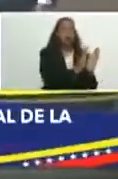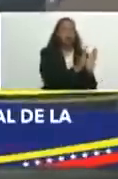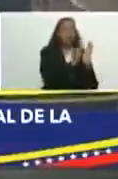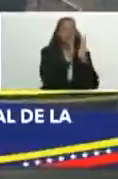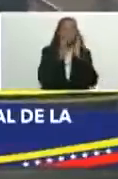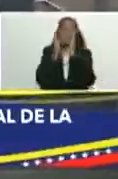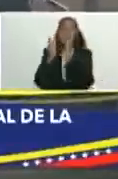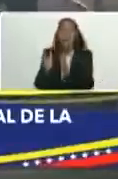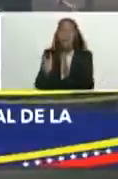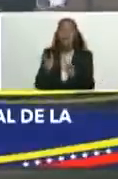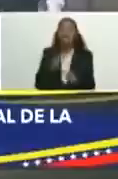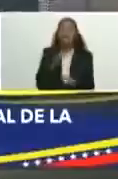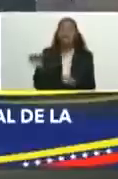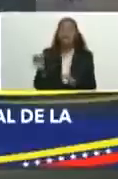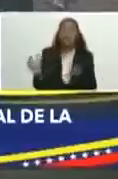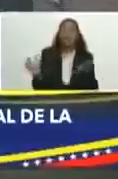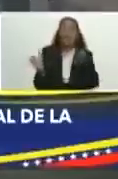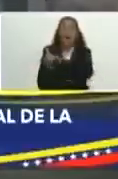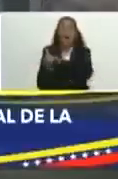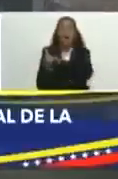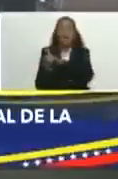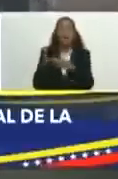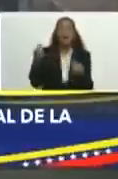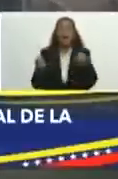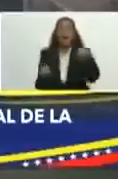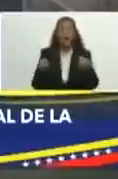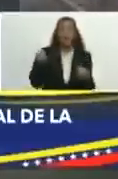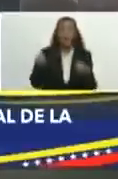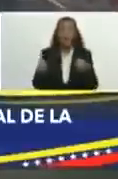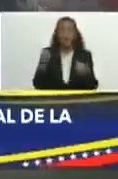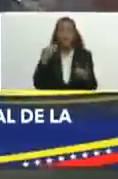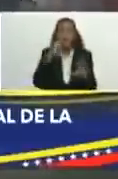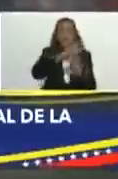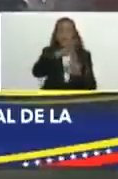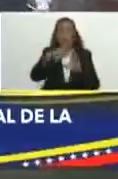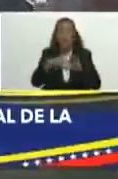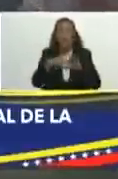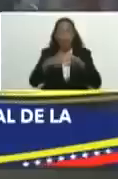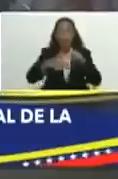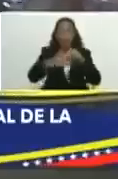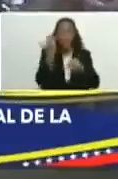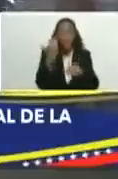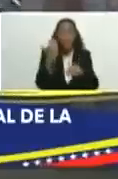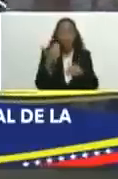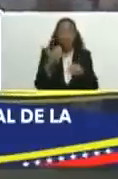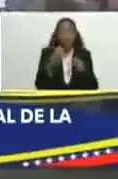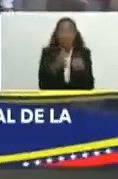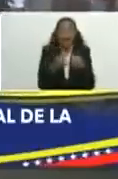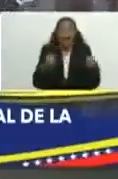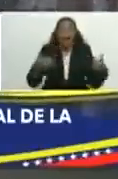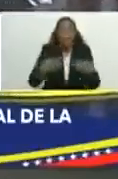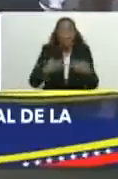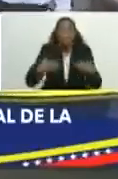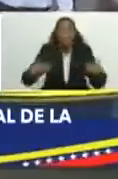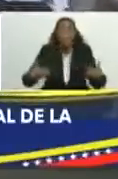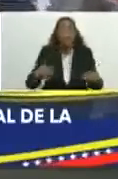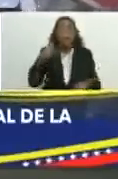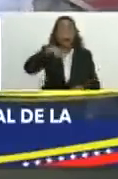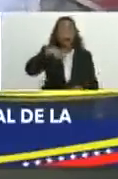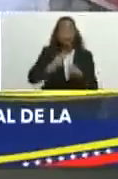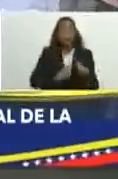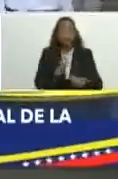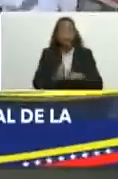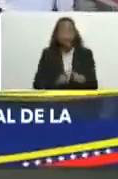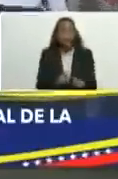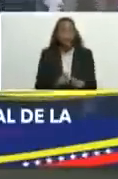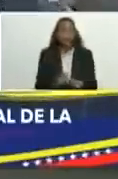Sí, se transfiere la forma del morde, es transferida a la goma. ¿Dónde hacen eso? Aquí